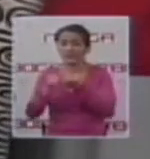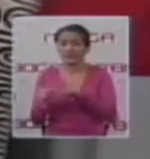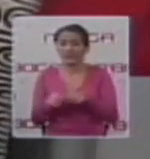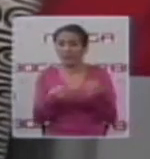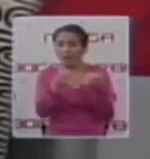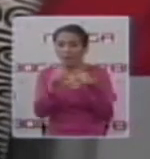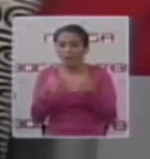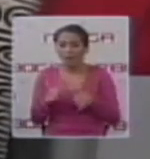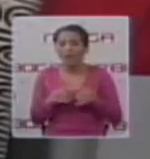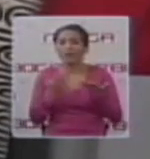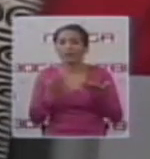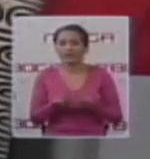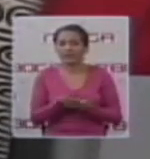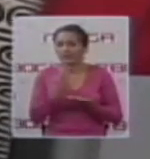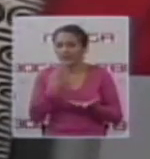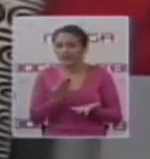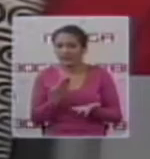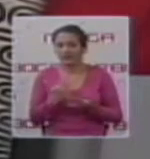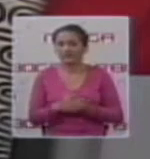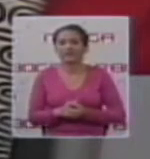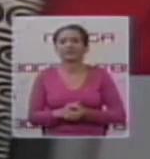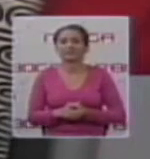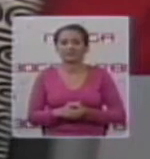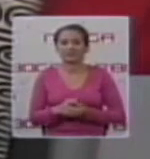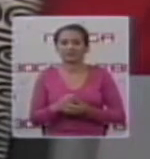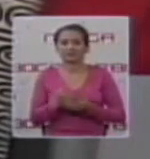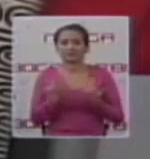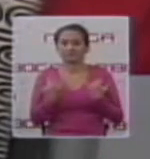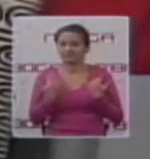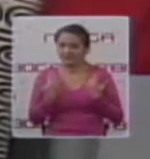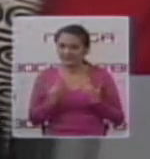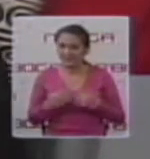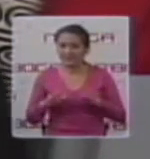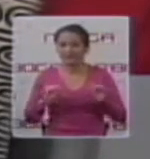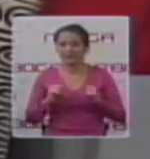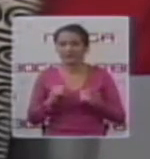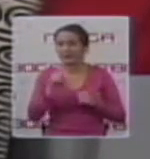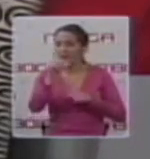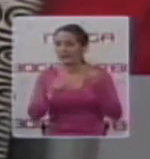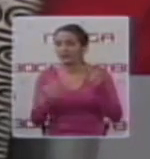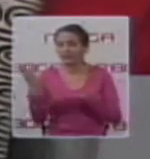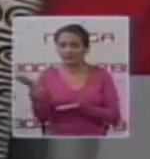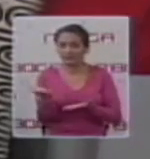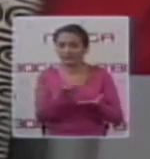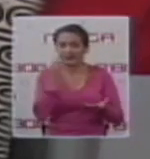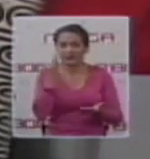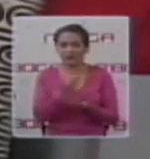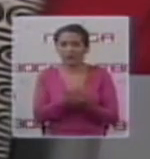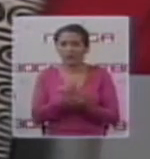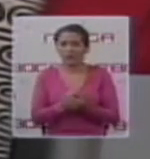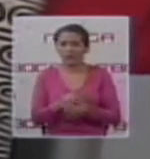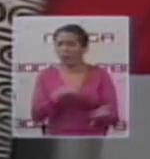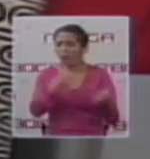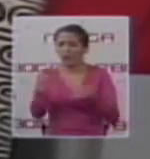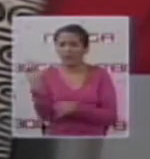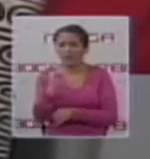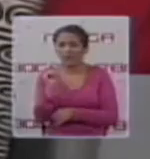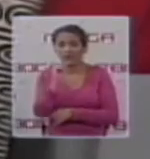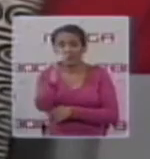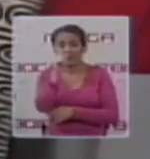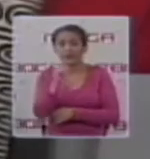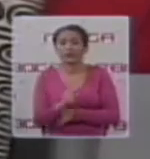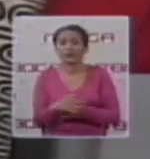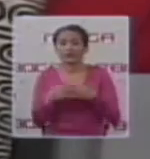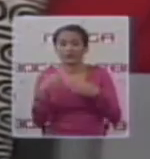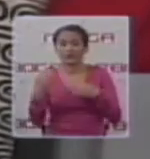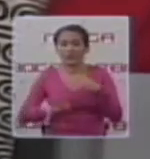nuevas categorías y modernizando las marcas. Los juguetes están al alcance de todos, desde $1 hasta $50. Nelly